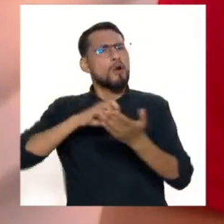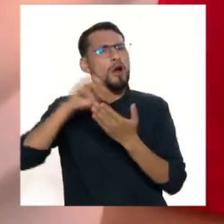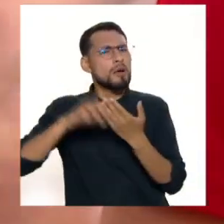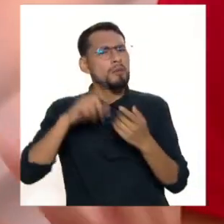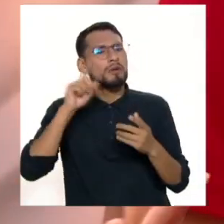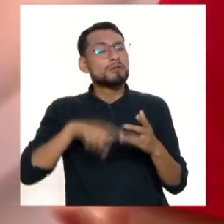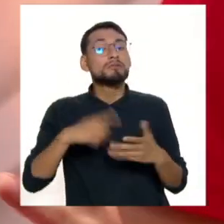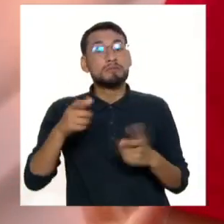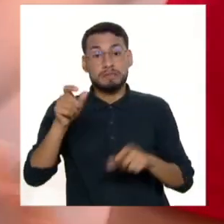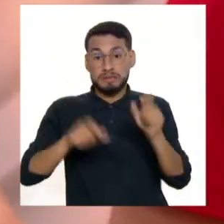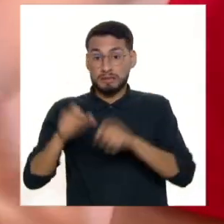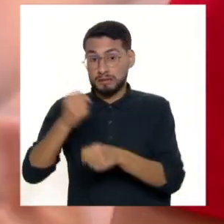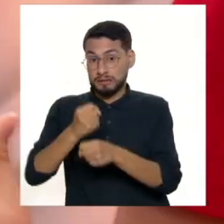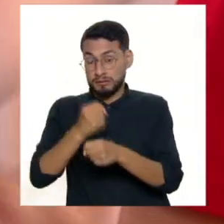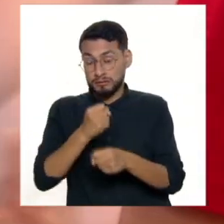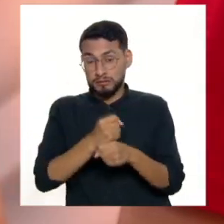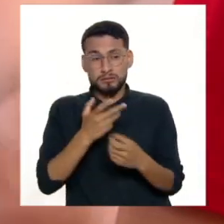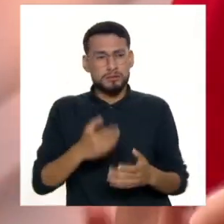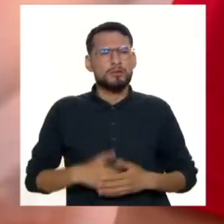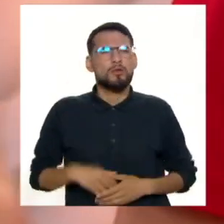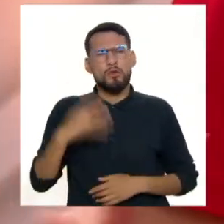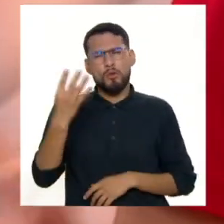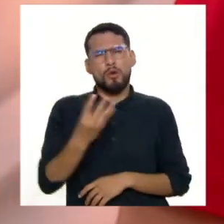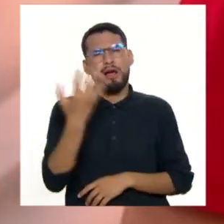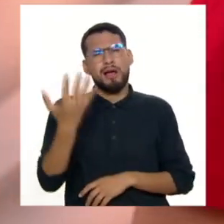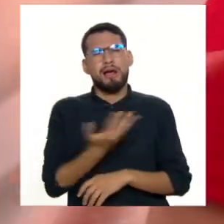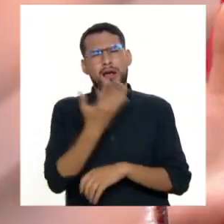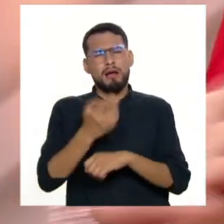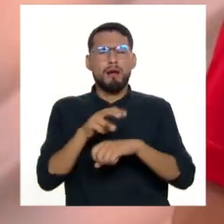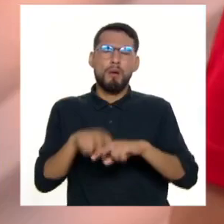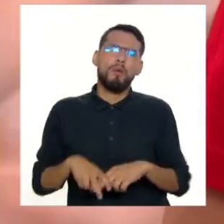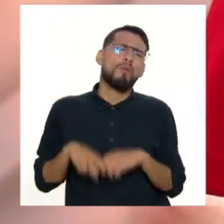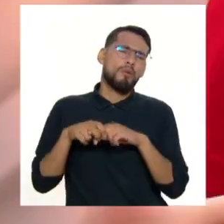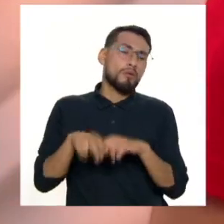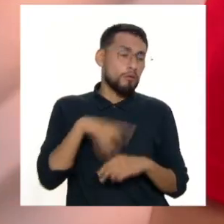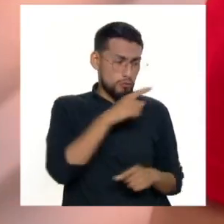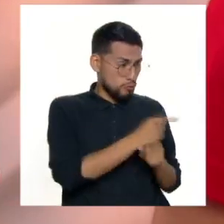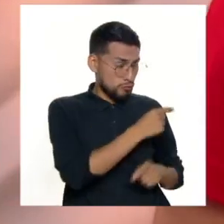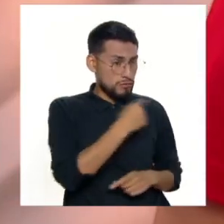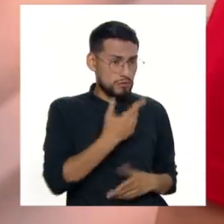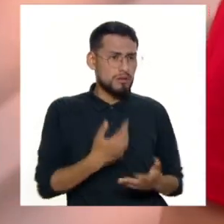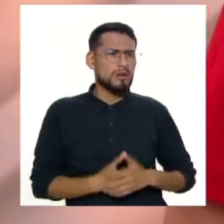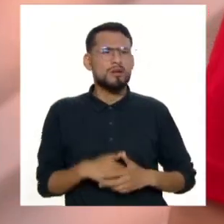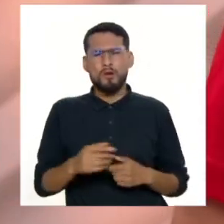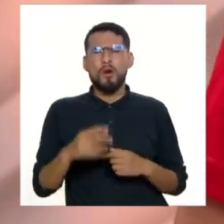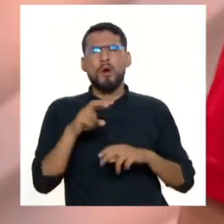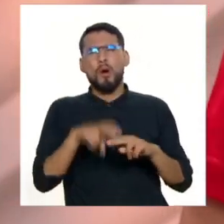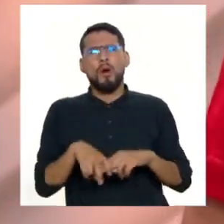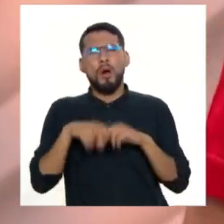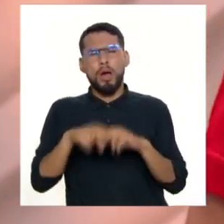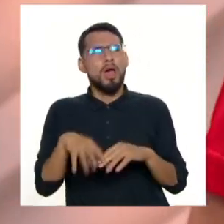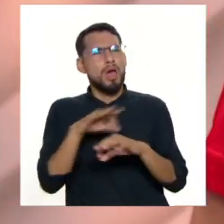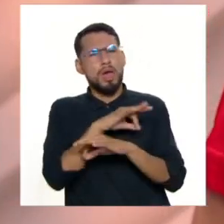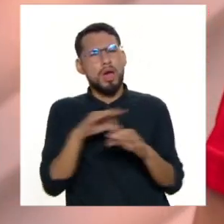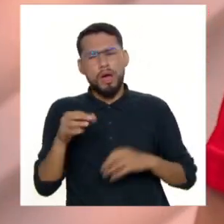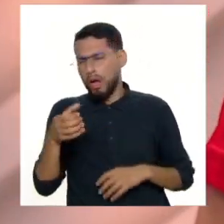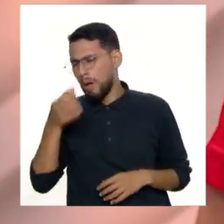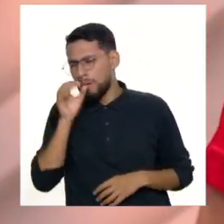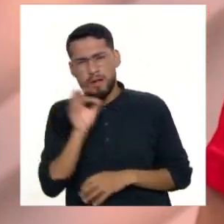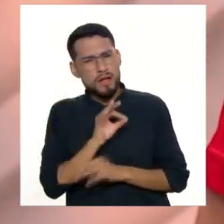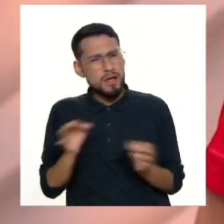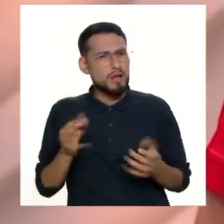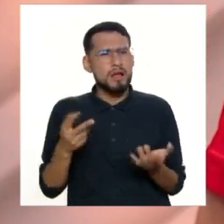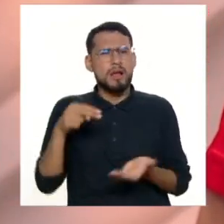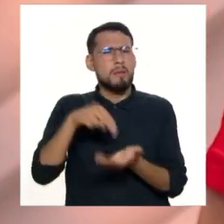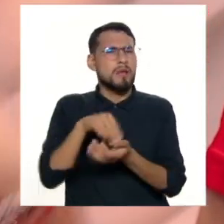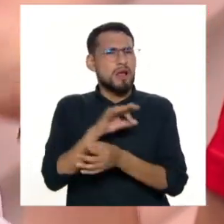para que los trabajadores, en vez de estar 4 o 5 horas, como has dicho, lo has dicho muy bien, están a veces de corrido, sin siquiera tomar un vaso de agua, sin